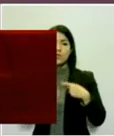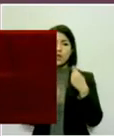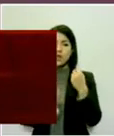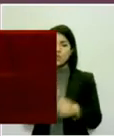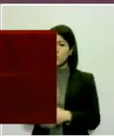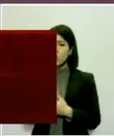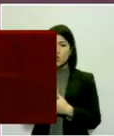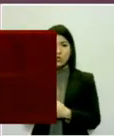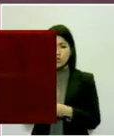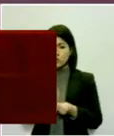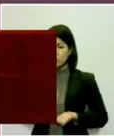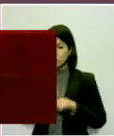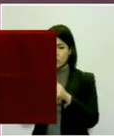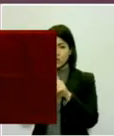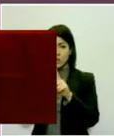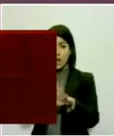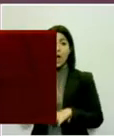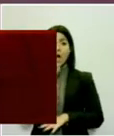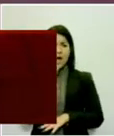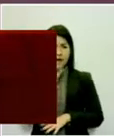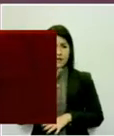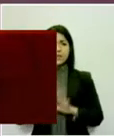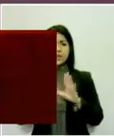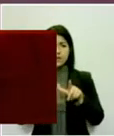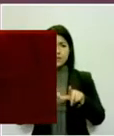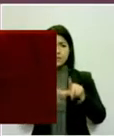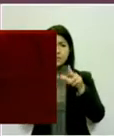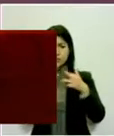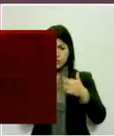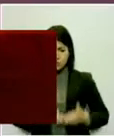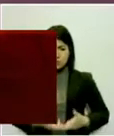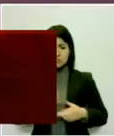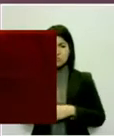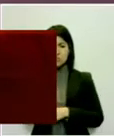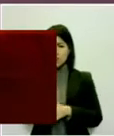las placas. No sé si me pudiera contestar. Ya hay placas suficientes desde hace